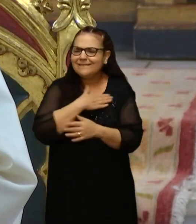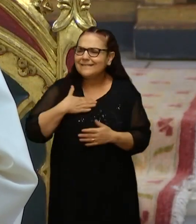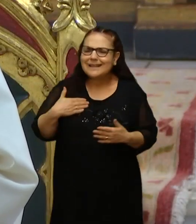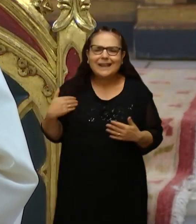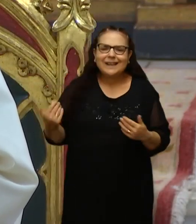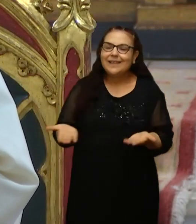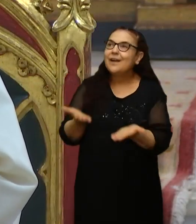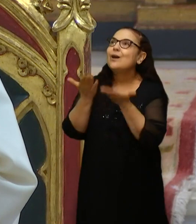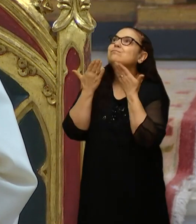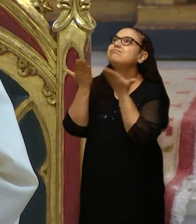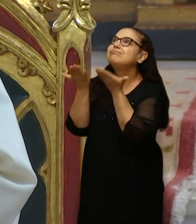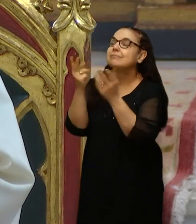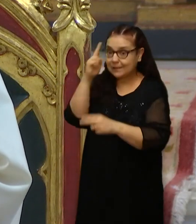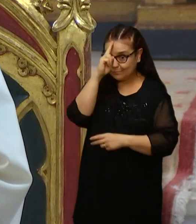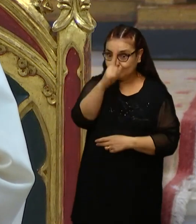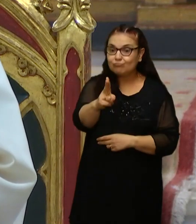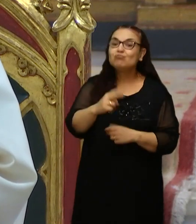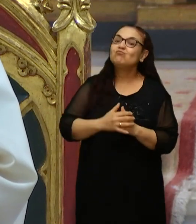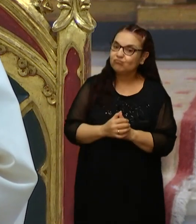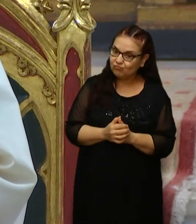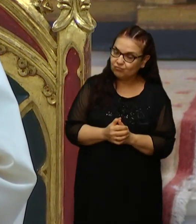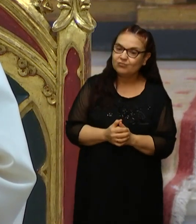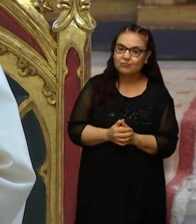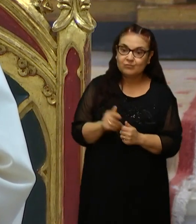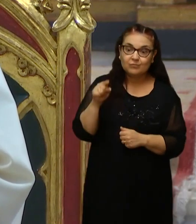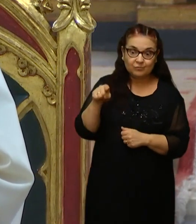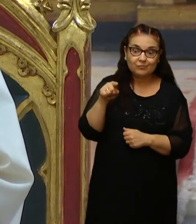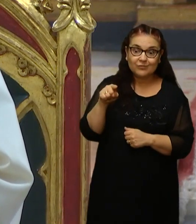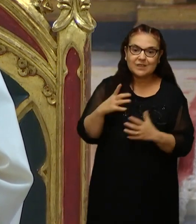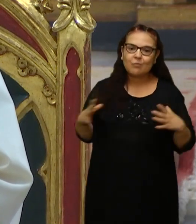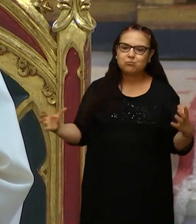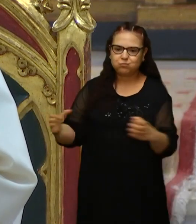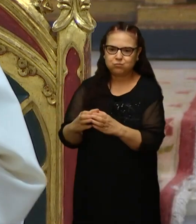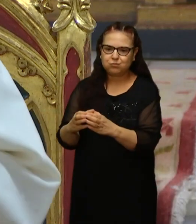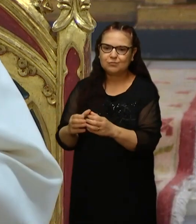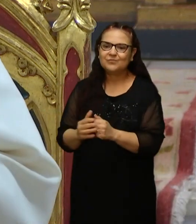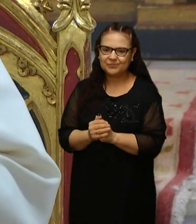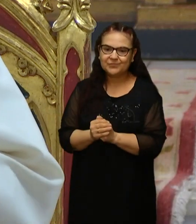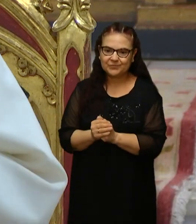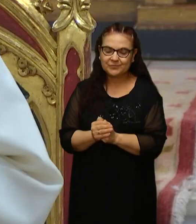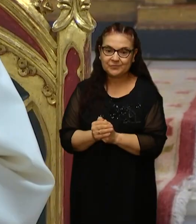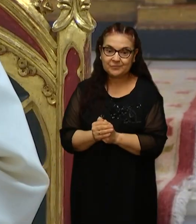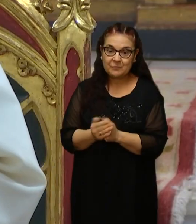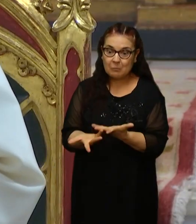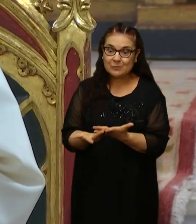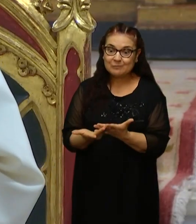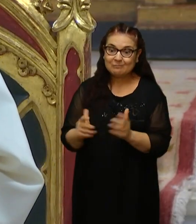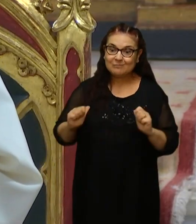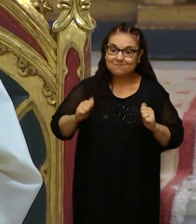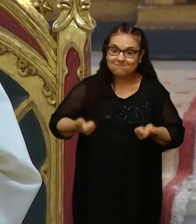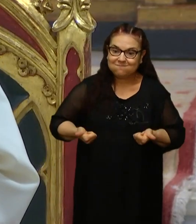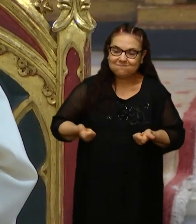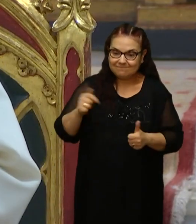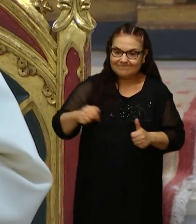admirada y respetada esta congregación. Pues vamos a comenzar estos